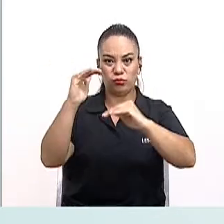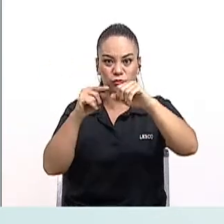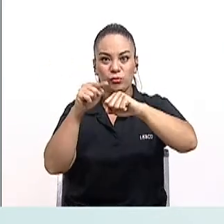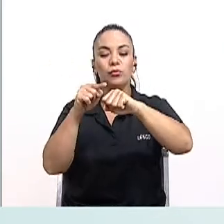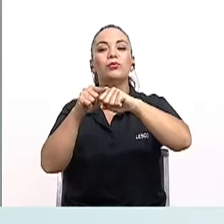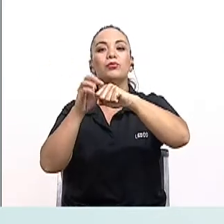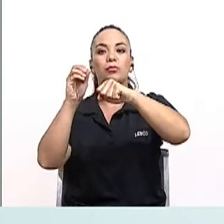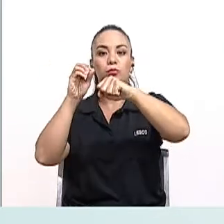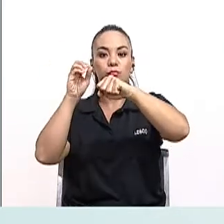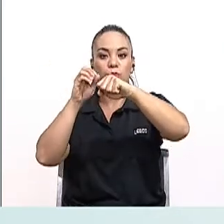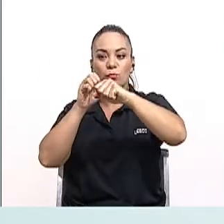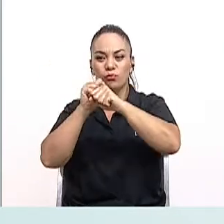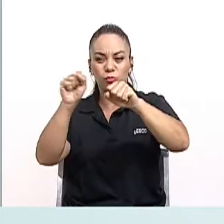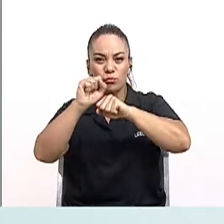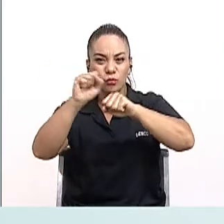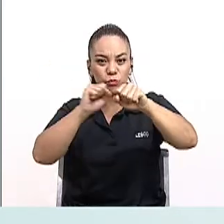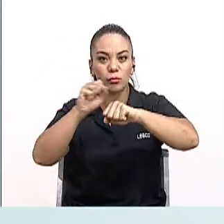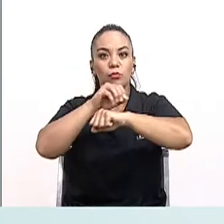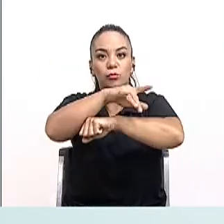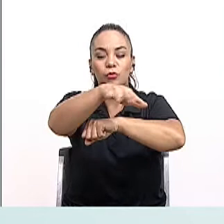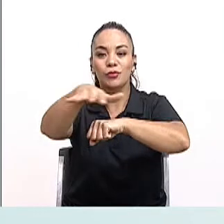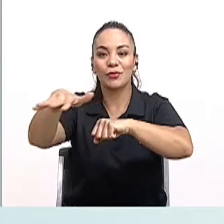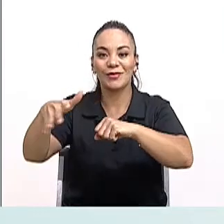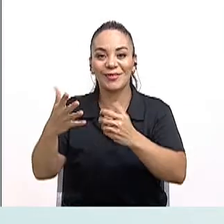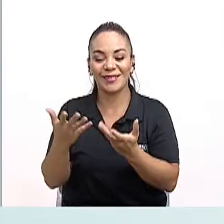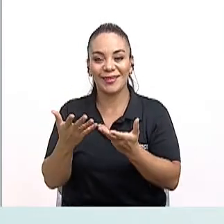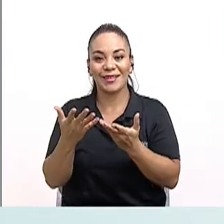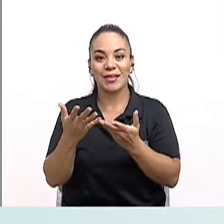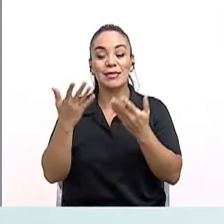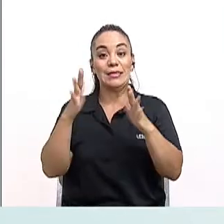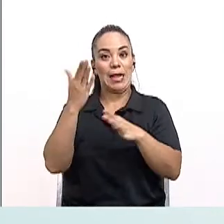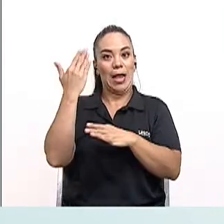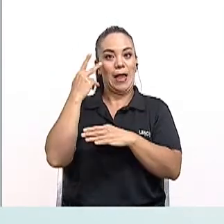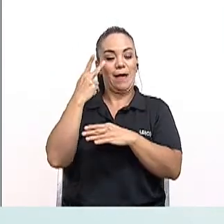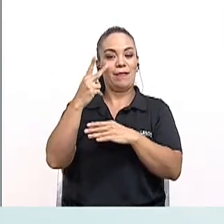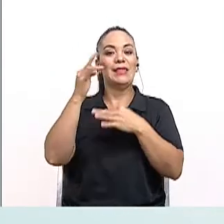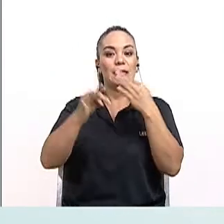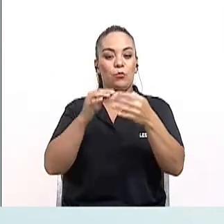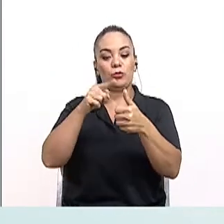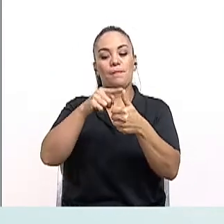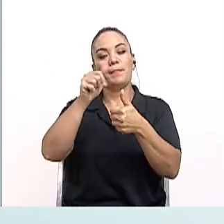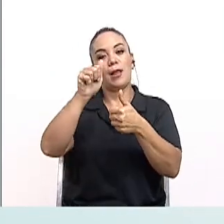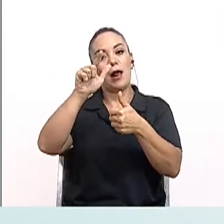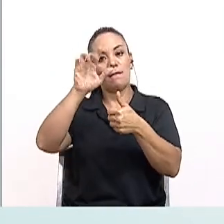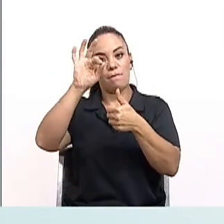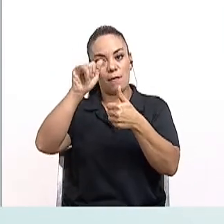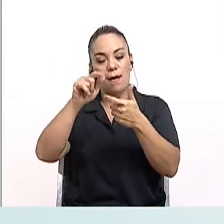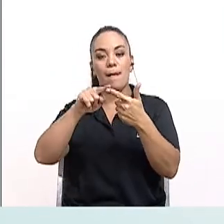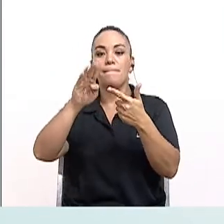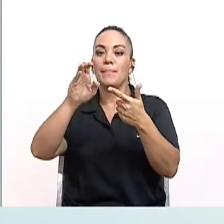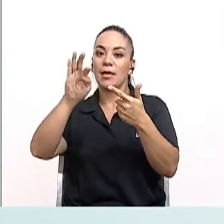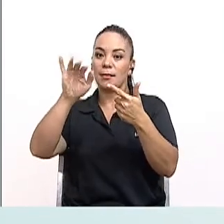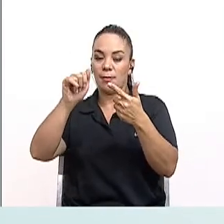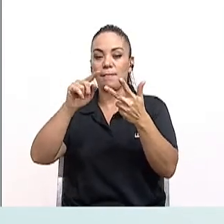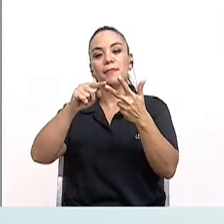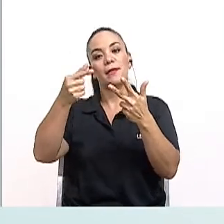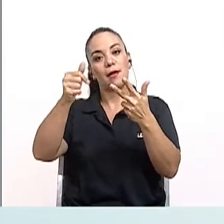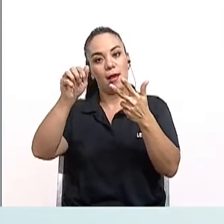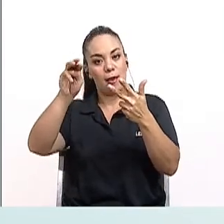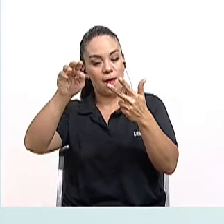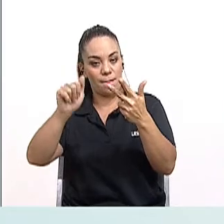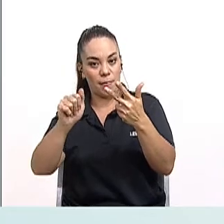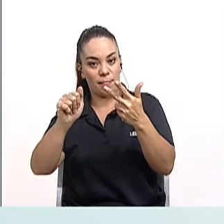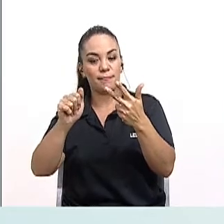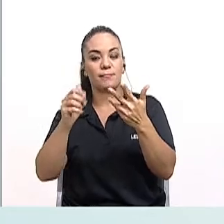radiación. Y ya también estudiamos algunos tipos como la alfa, la beta y la gamma. Muy bien, entonces todo fenómeno radiactivo